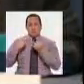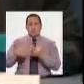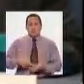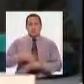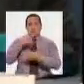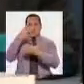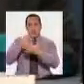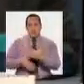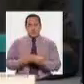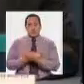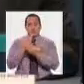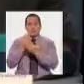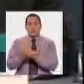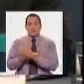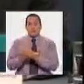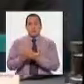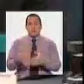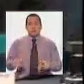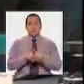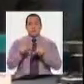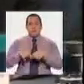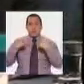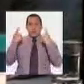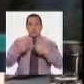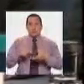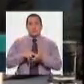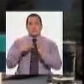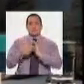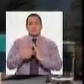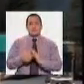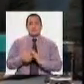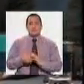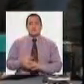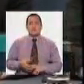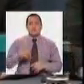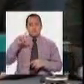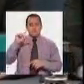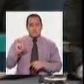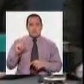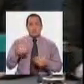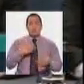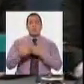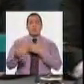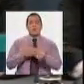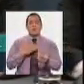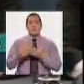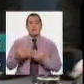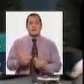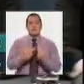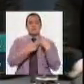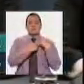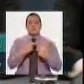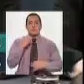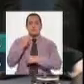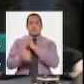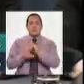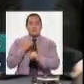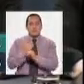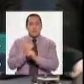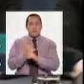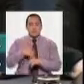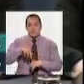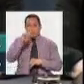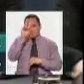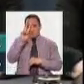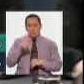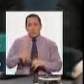peritajes y el objetivo, que era minimizar cualquier responsabilidad internacional del